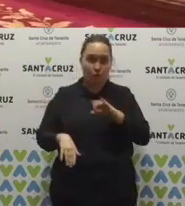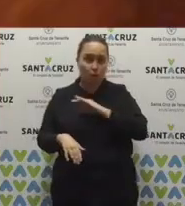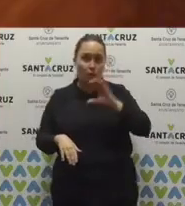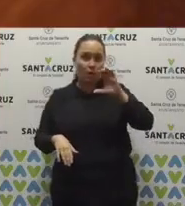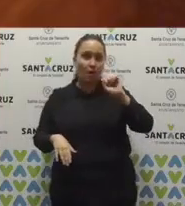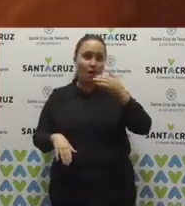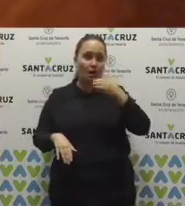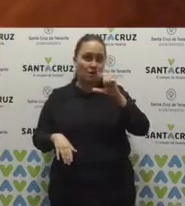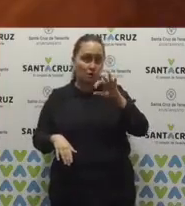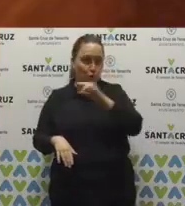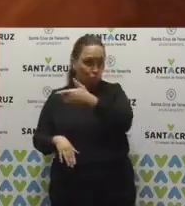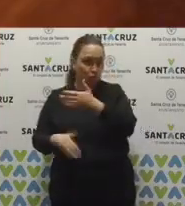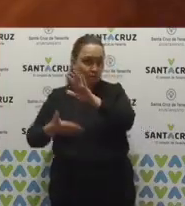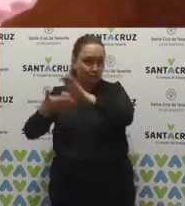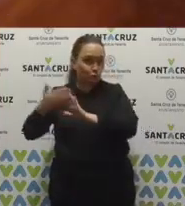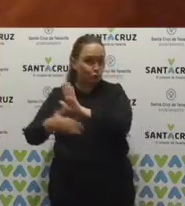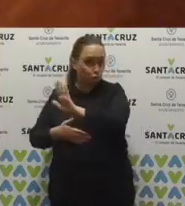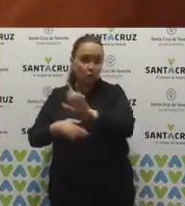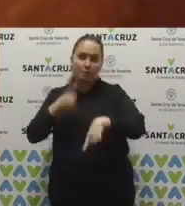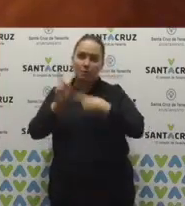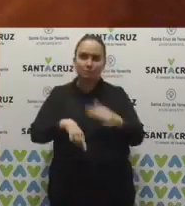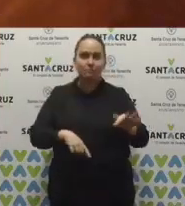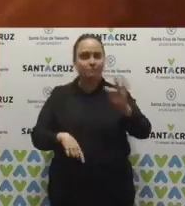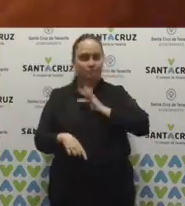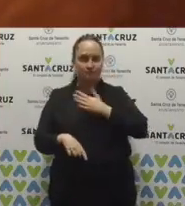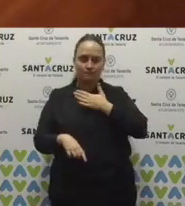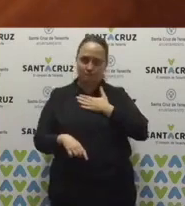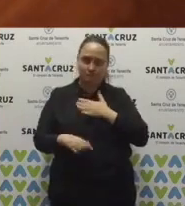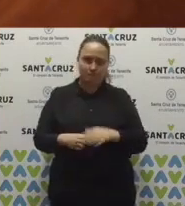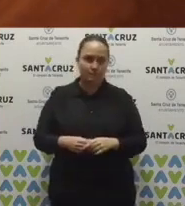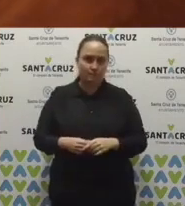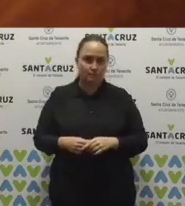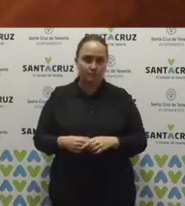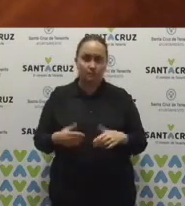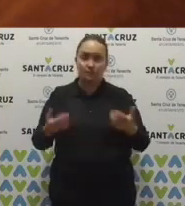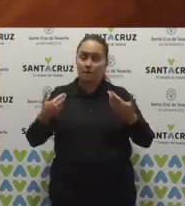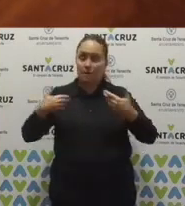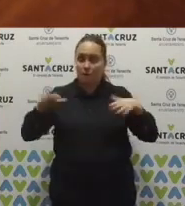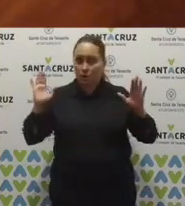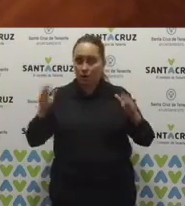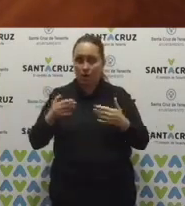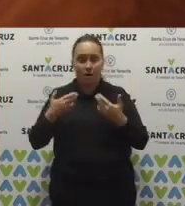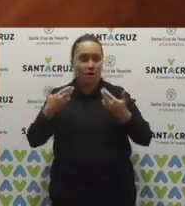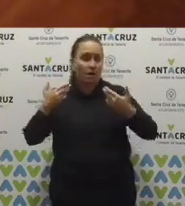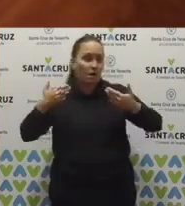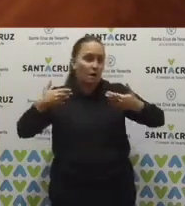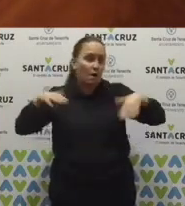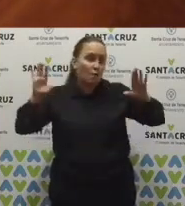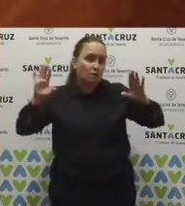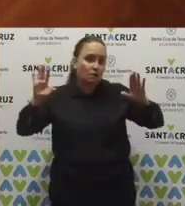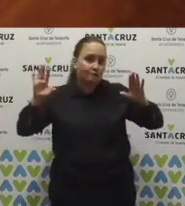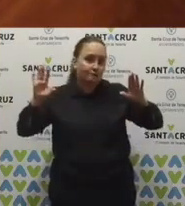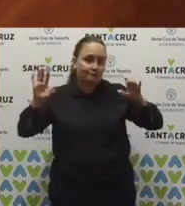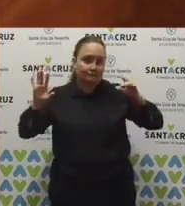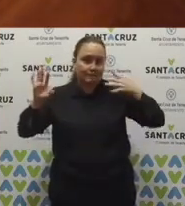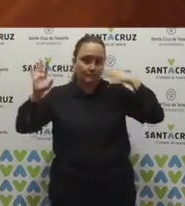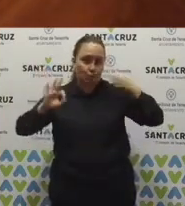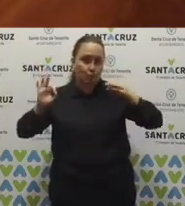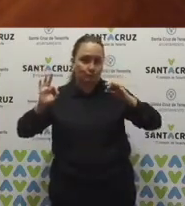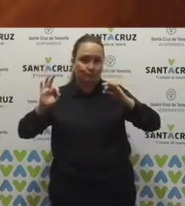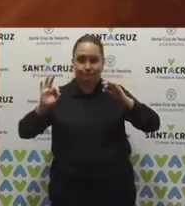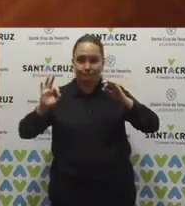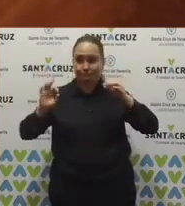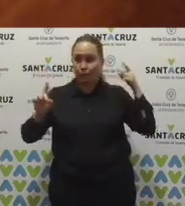texto y defenderé yo en la siguiente aunque prácticamente la en el sentido de hacer el mismo nosotros le pedimos ya